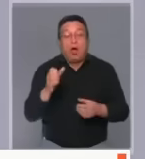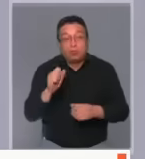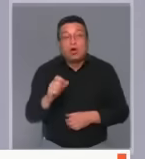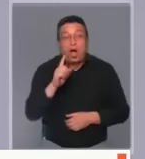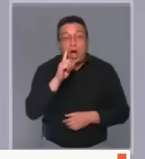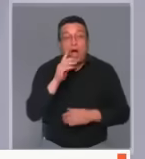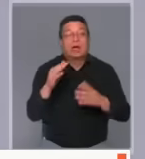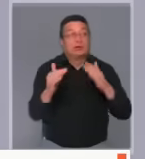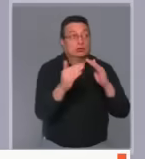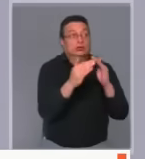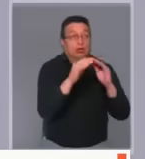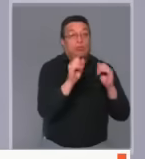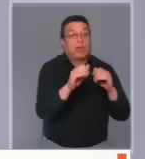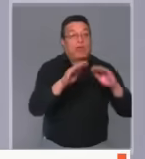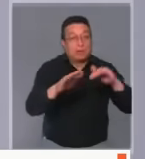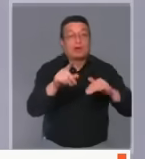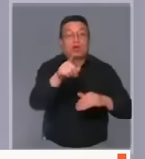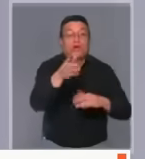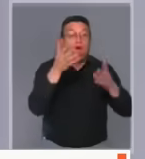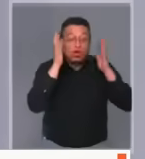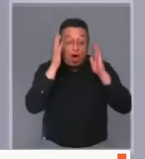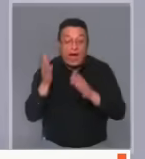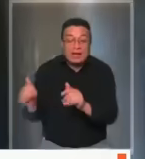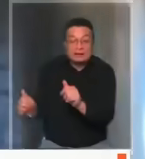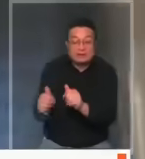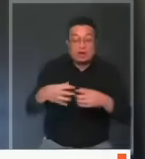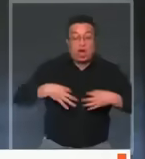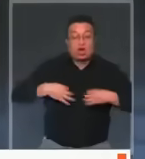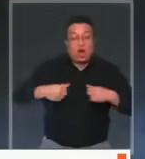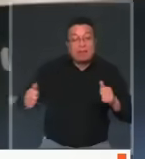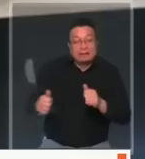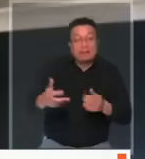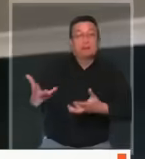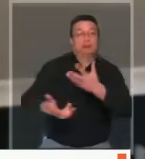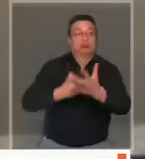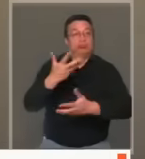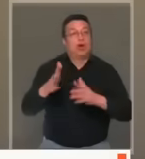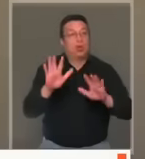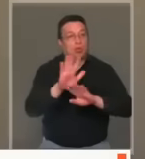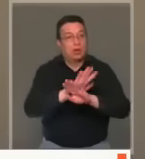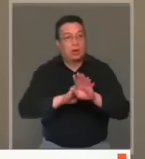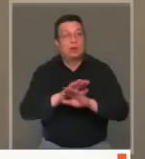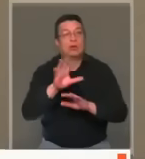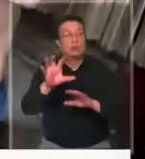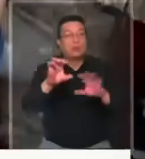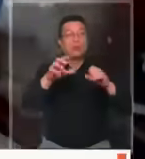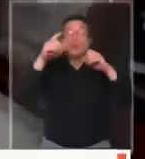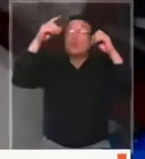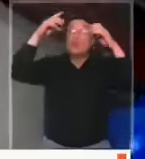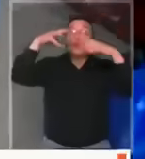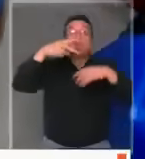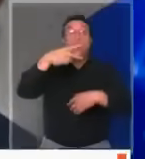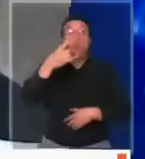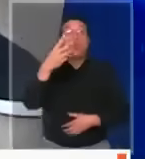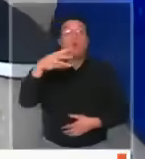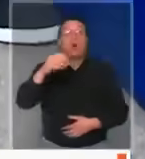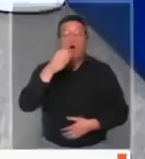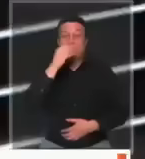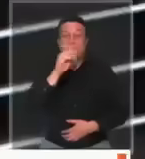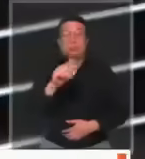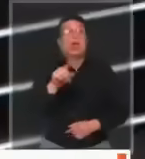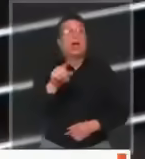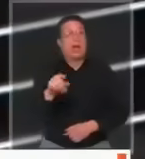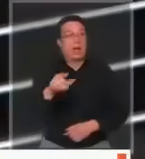material combustible. Uh-huh. Tú mencionaste toallas, tenemos ropa. Es por eso que los detectores de humo en las casas aparecen como